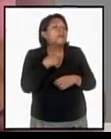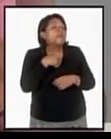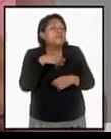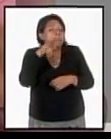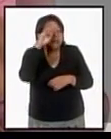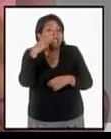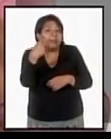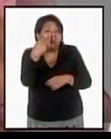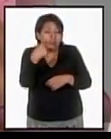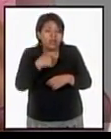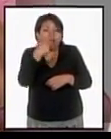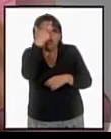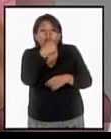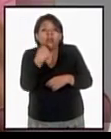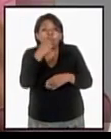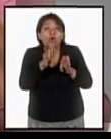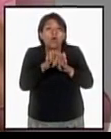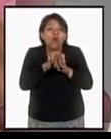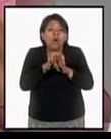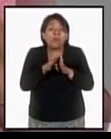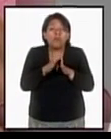me dejaron. Entonces un policía